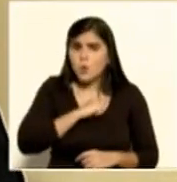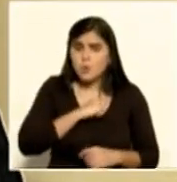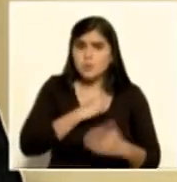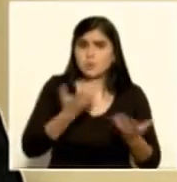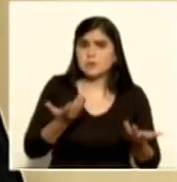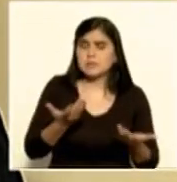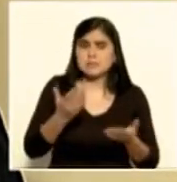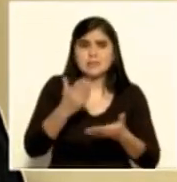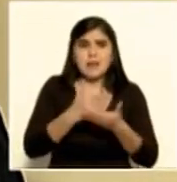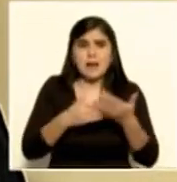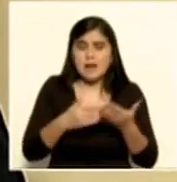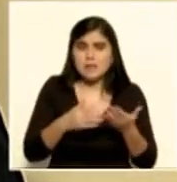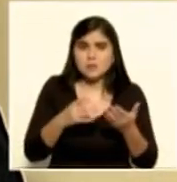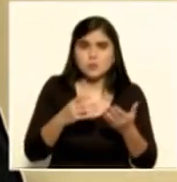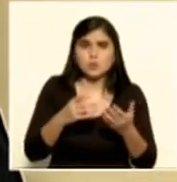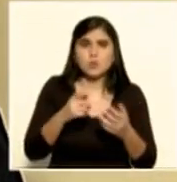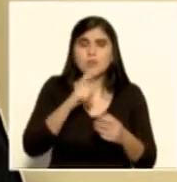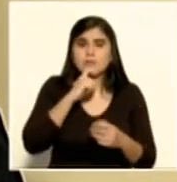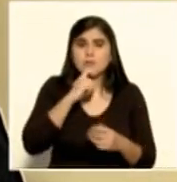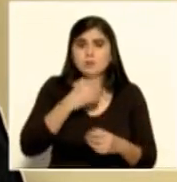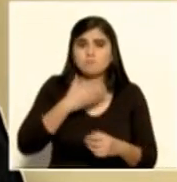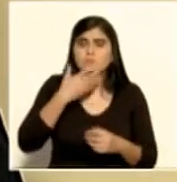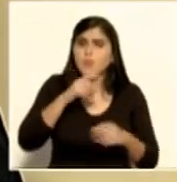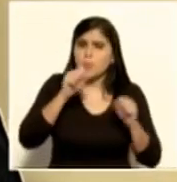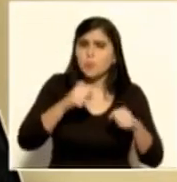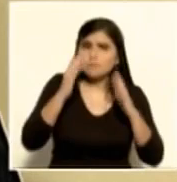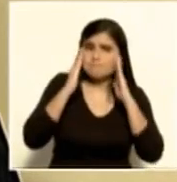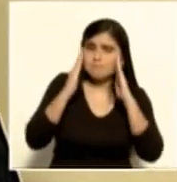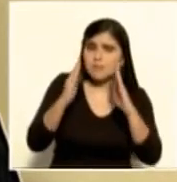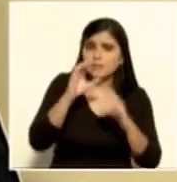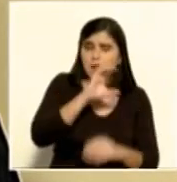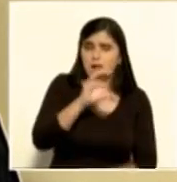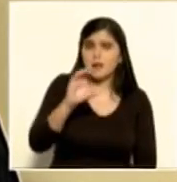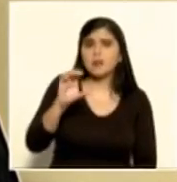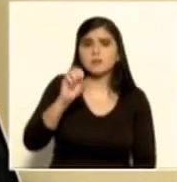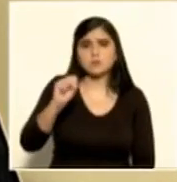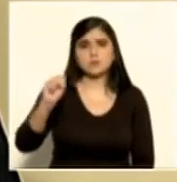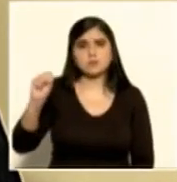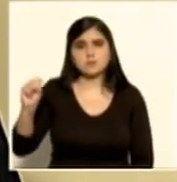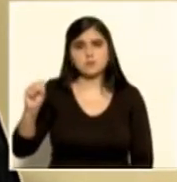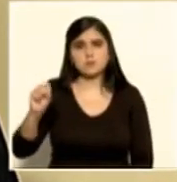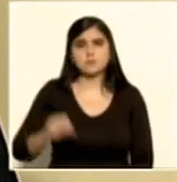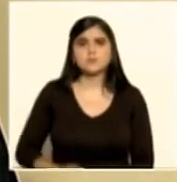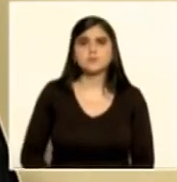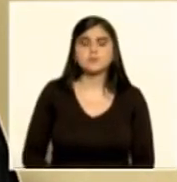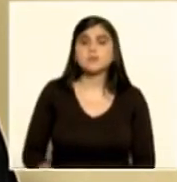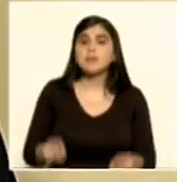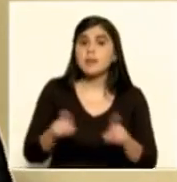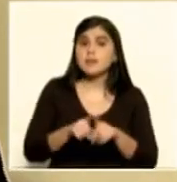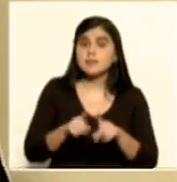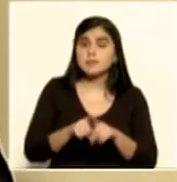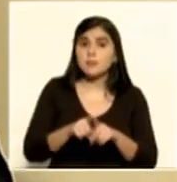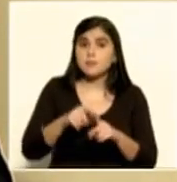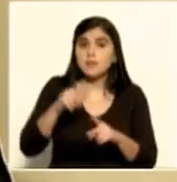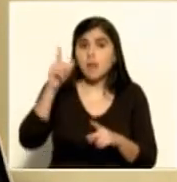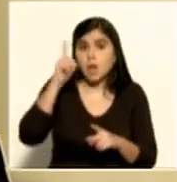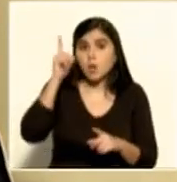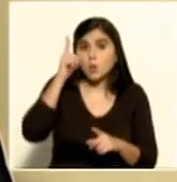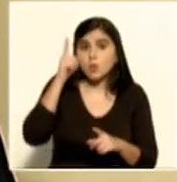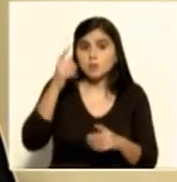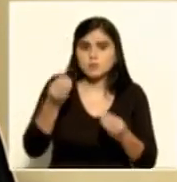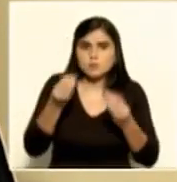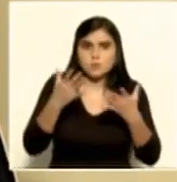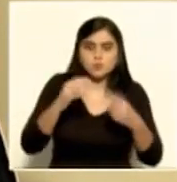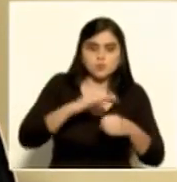franca dificultad respiratoria, puede ser atendido en la Caja Costarricense de Seguro Social. Además de que obviamente, pues, entre más casos